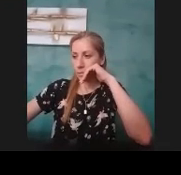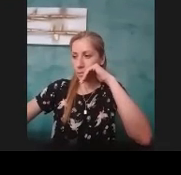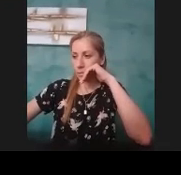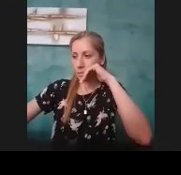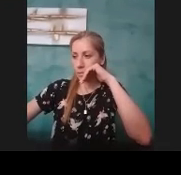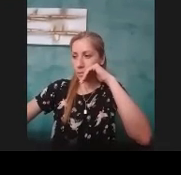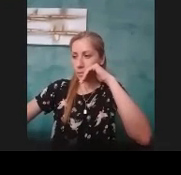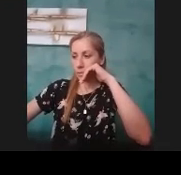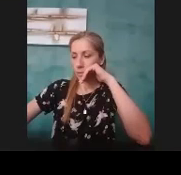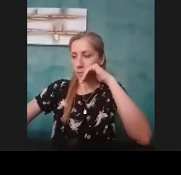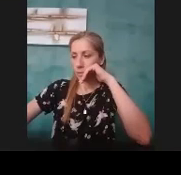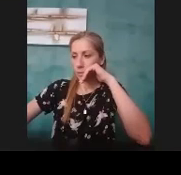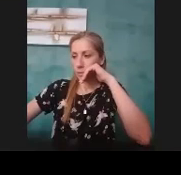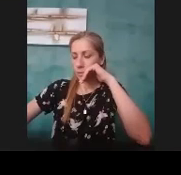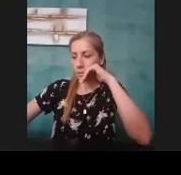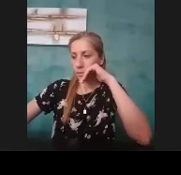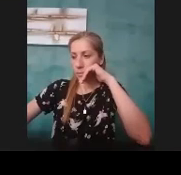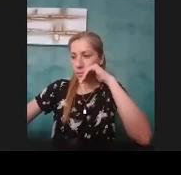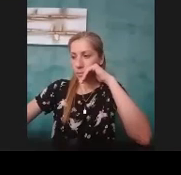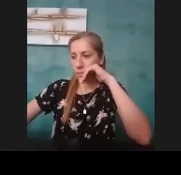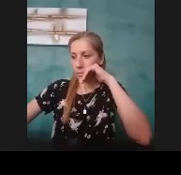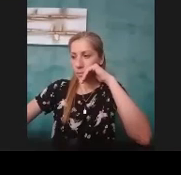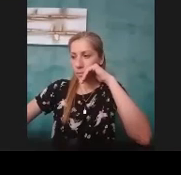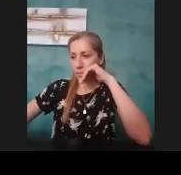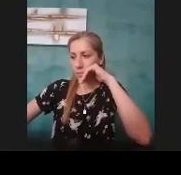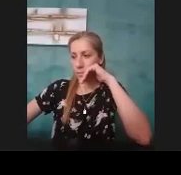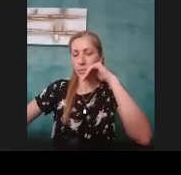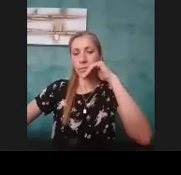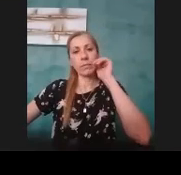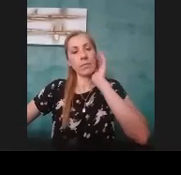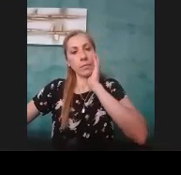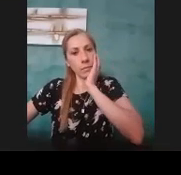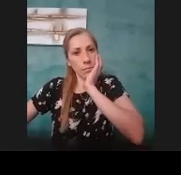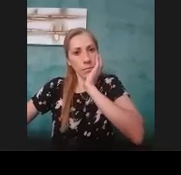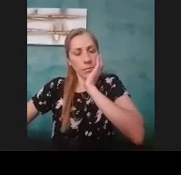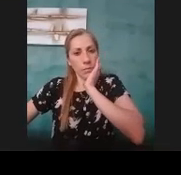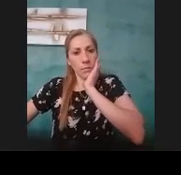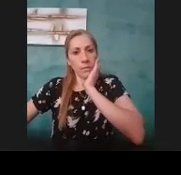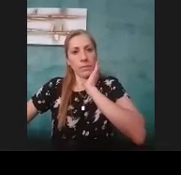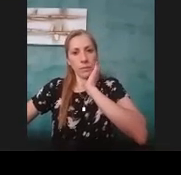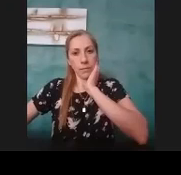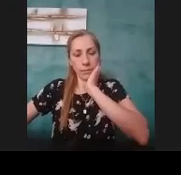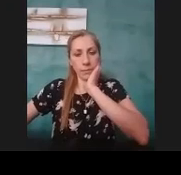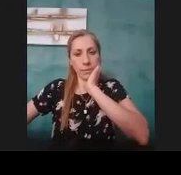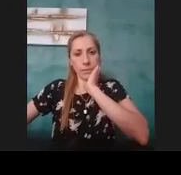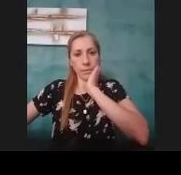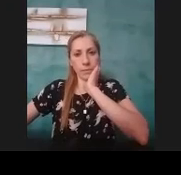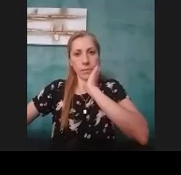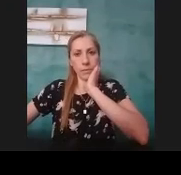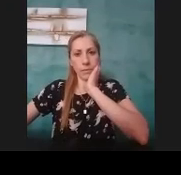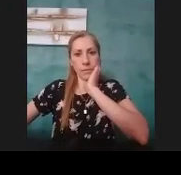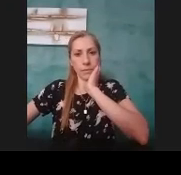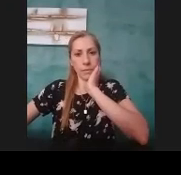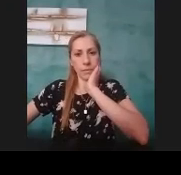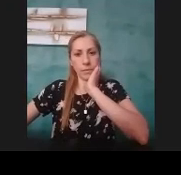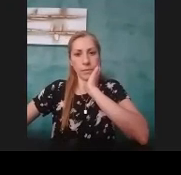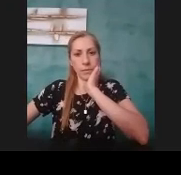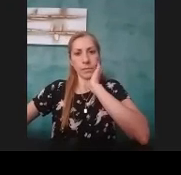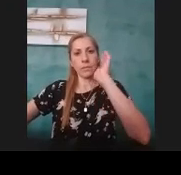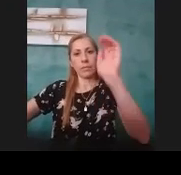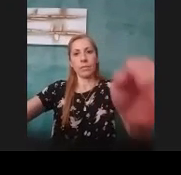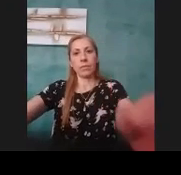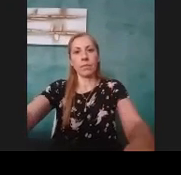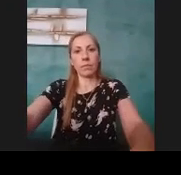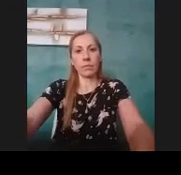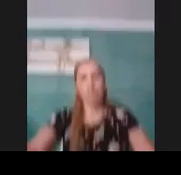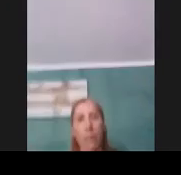Bueno, muchas gracias, Sol, verdaderamente. Eh, Espero que el viernes que viene en nuestra última